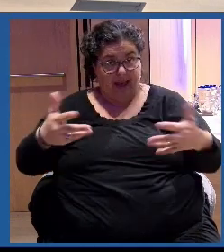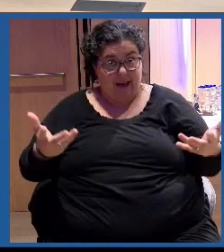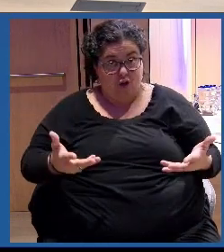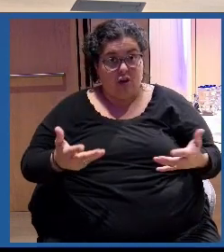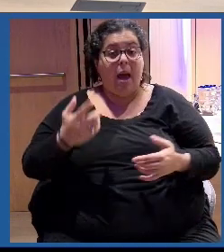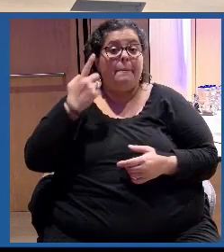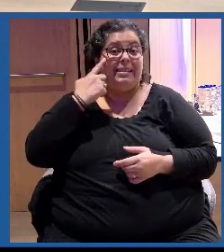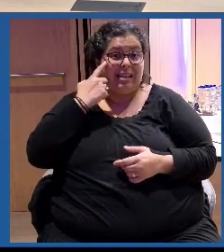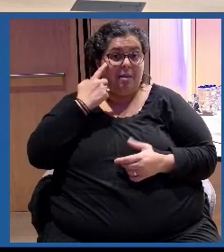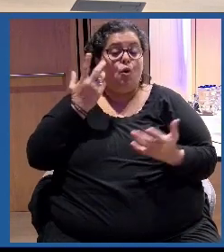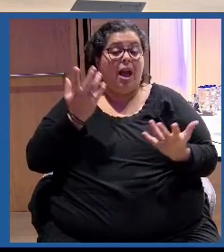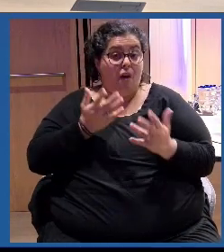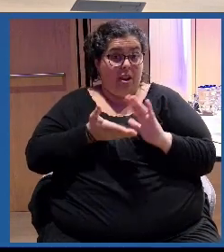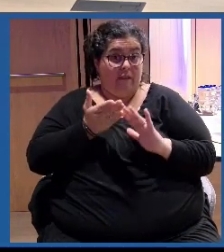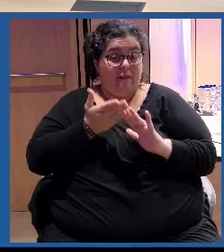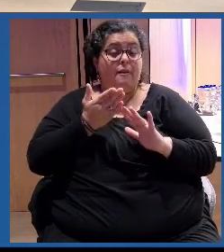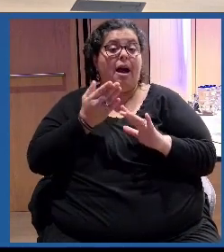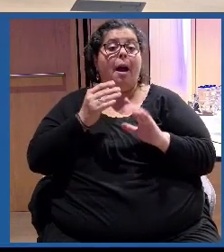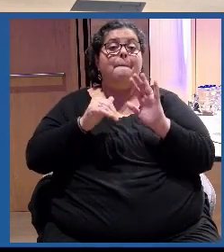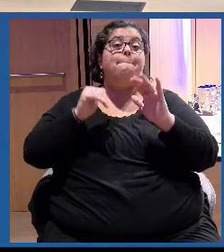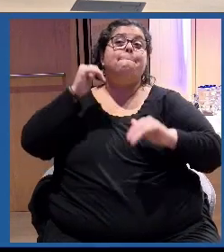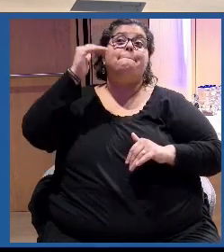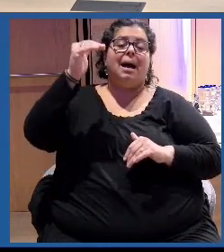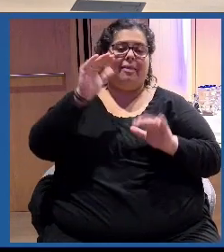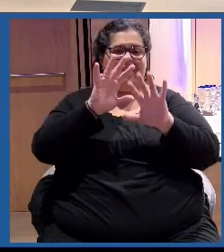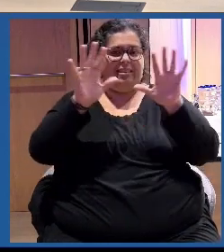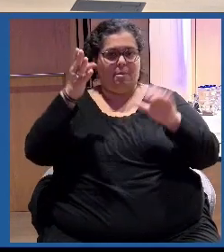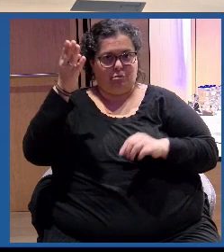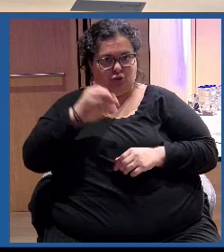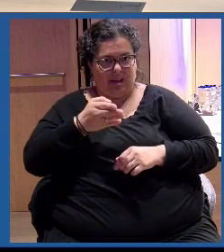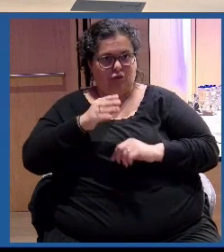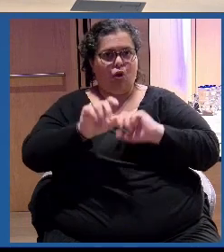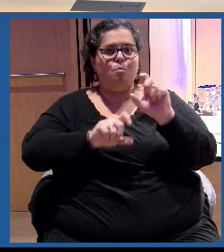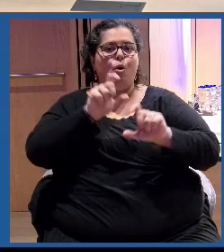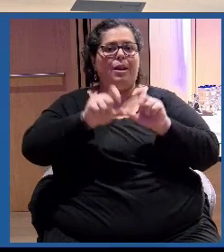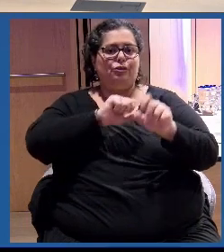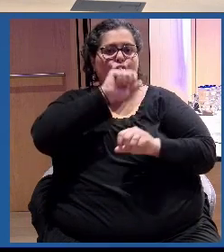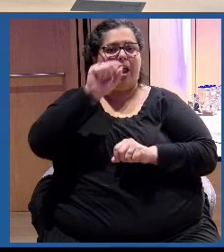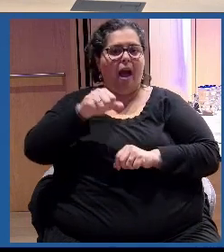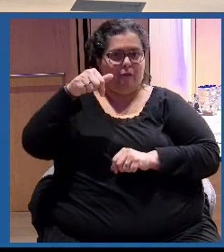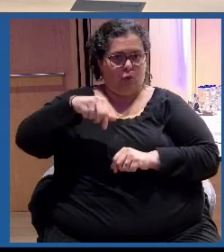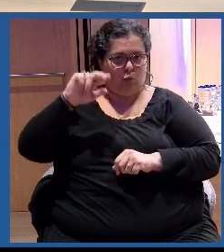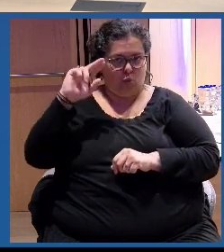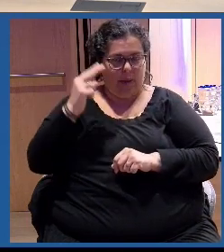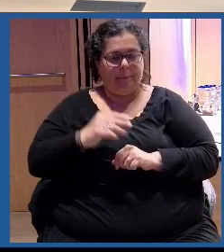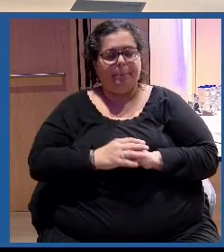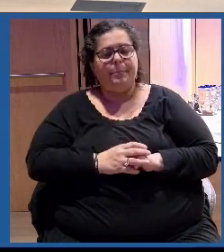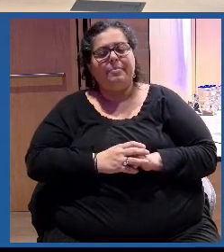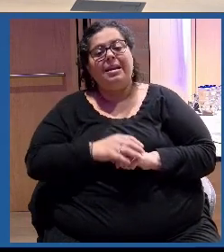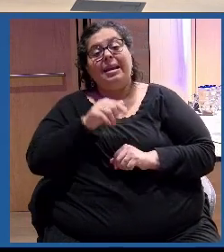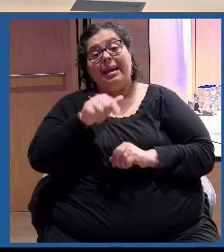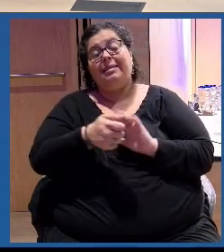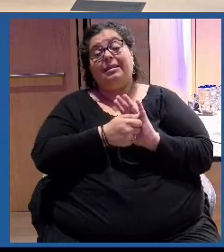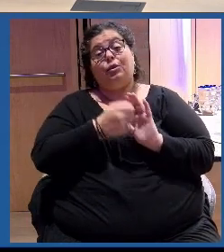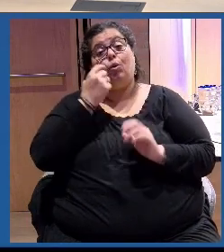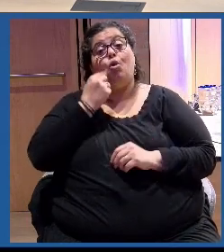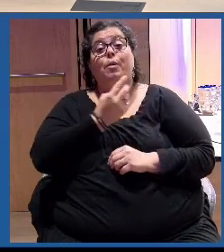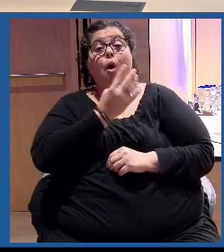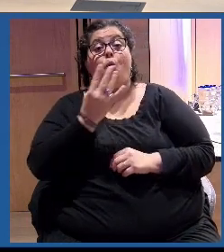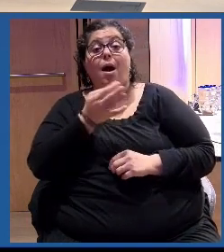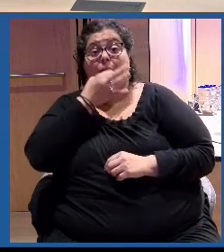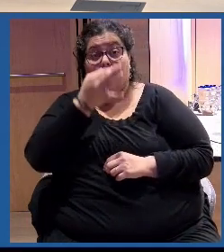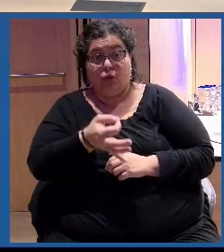las cifras estén por encima del 10%. Justamente este artículo 4 lo que establece es